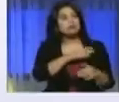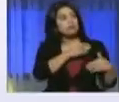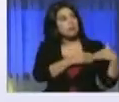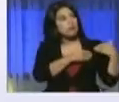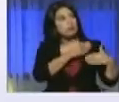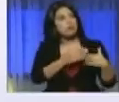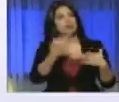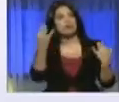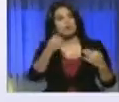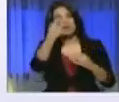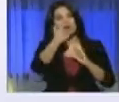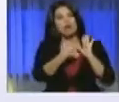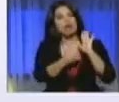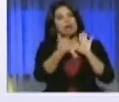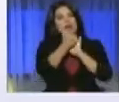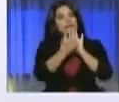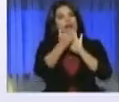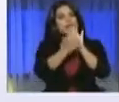Luego,